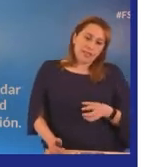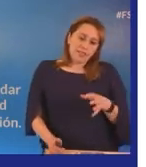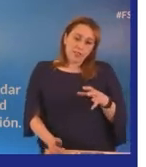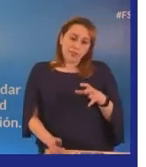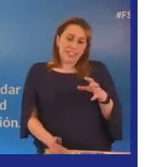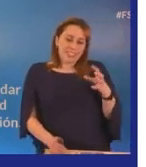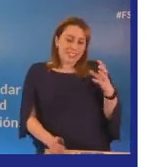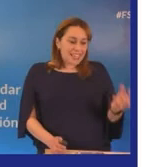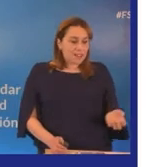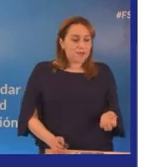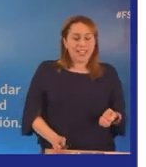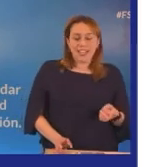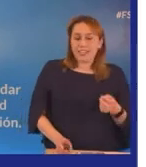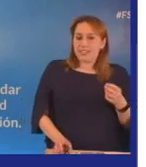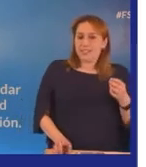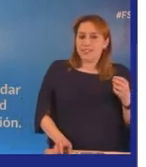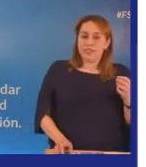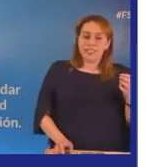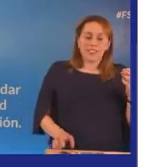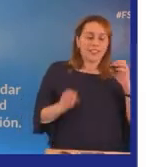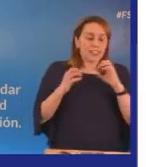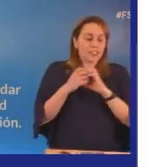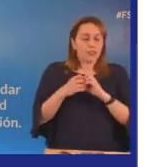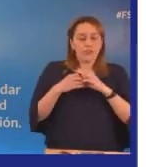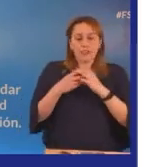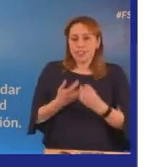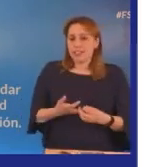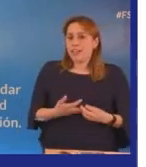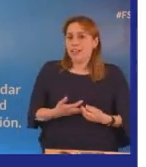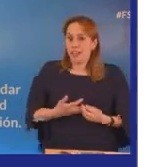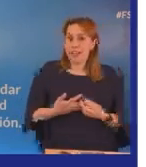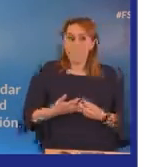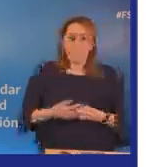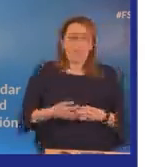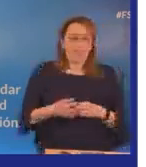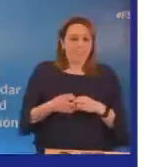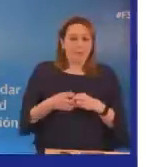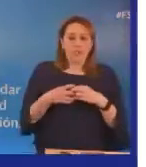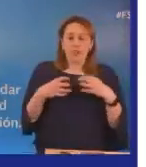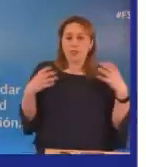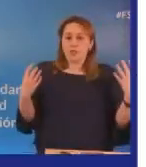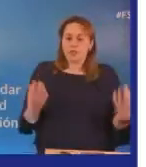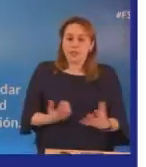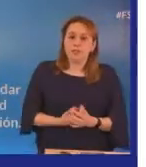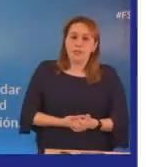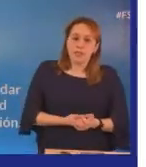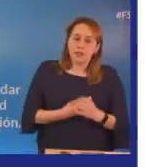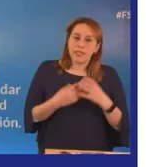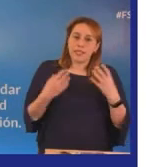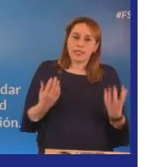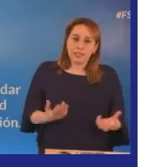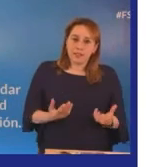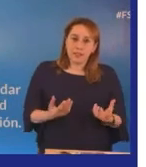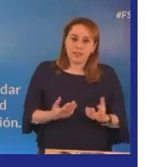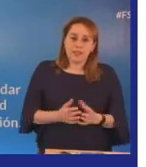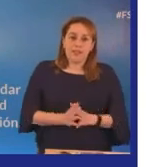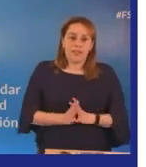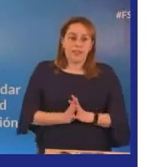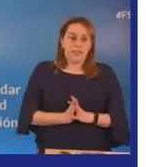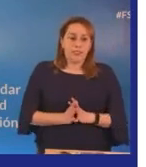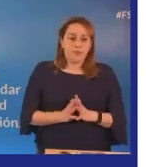La rehabilitación es dinámica, necesita una sinergia de todos los integrantes, necesitamos que todos participen de manera